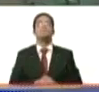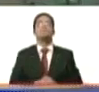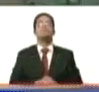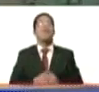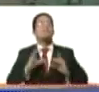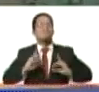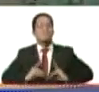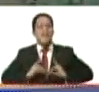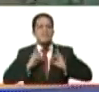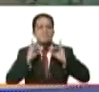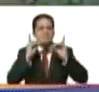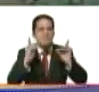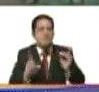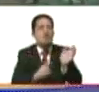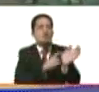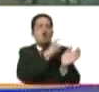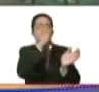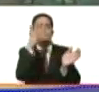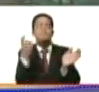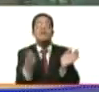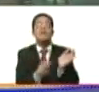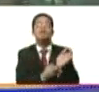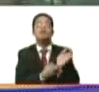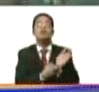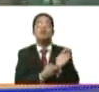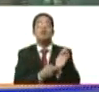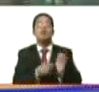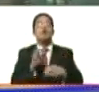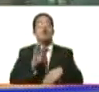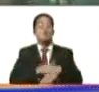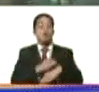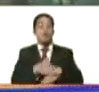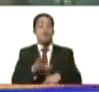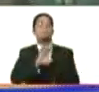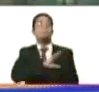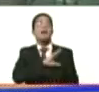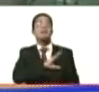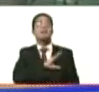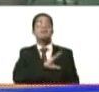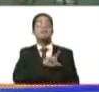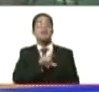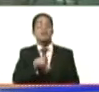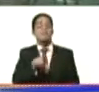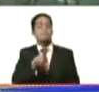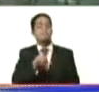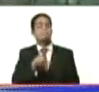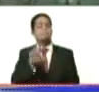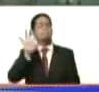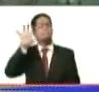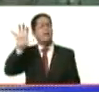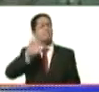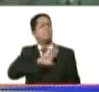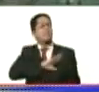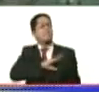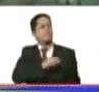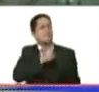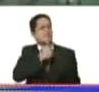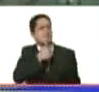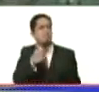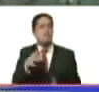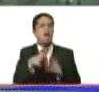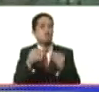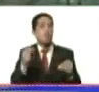Dedicarse por entero, porque esta patria nos pertenece a todos y a todas. Y si la hemos